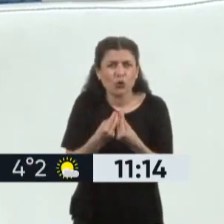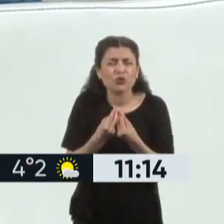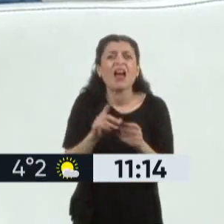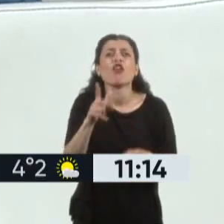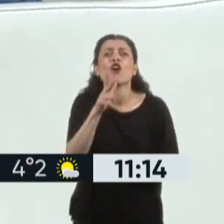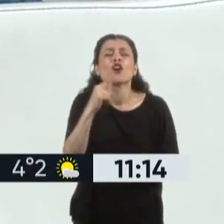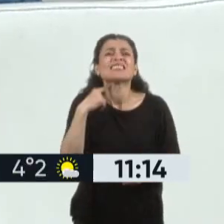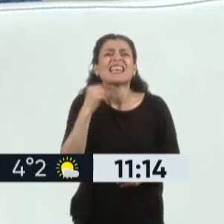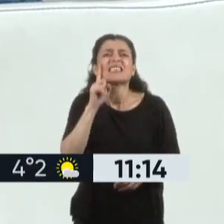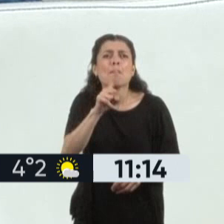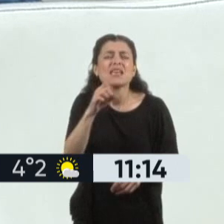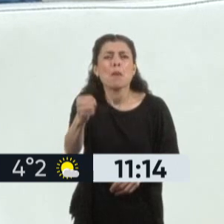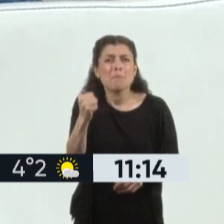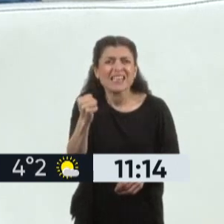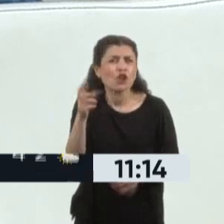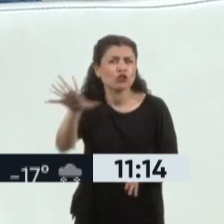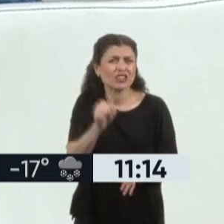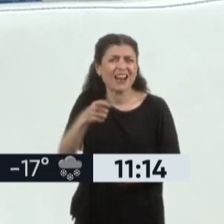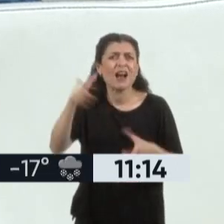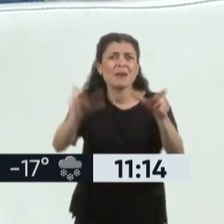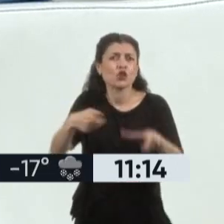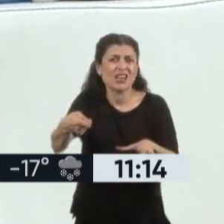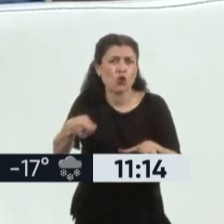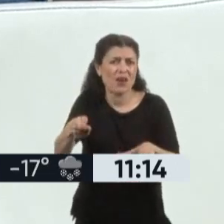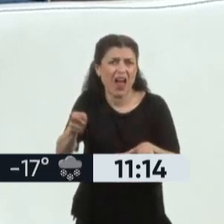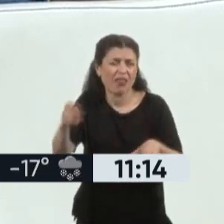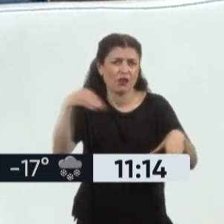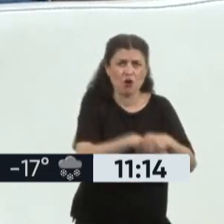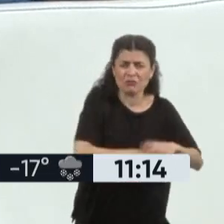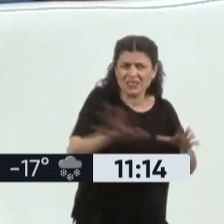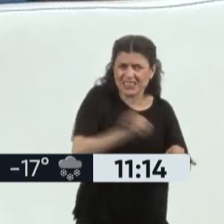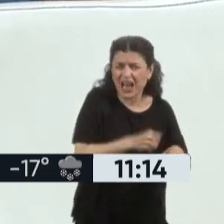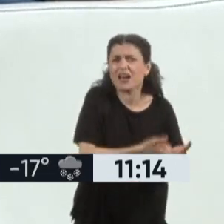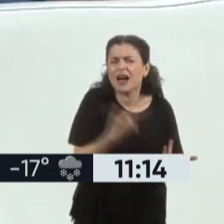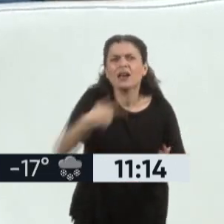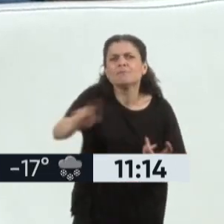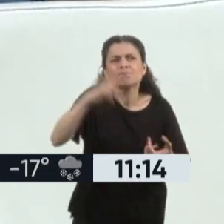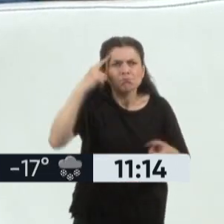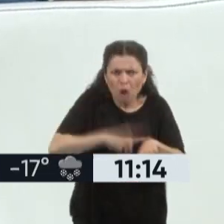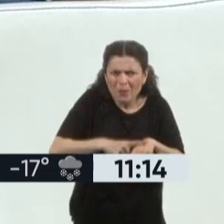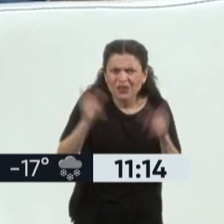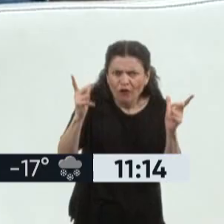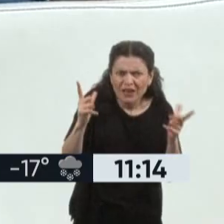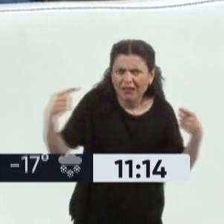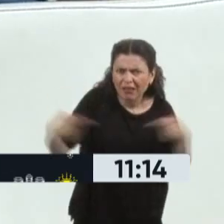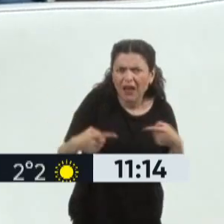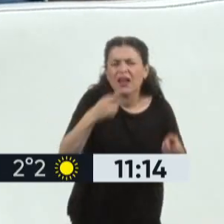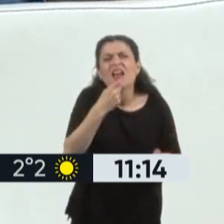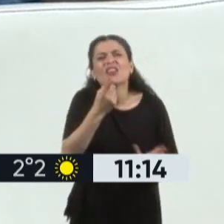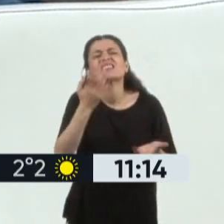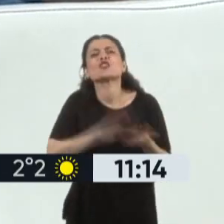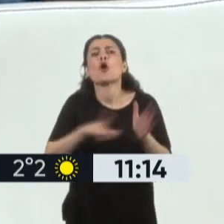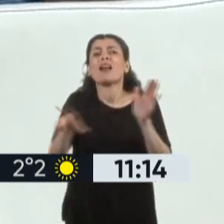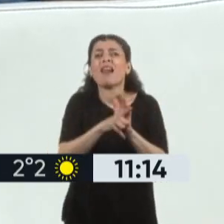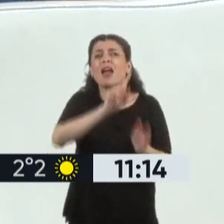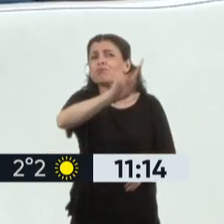jubilado, vetando la ley de movilidad jubilatoria. Por otro lado, te quería consultar si el gobierno cree que va a tener un costo político este veto a la movilidad